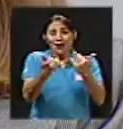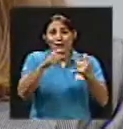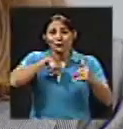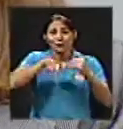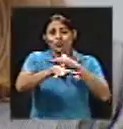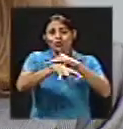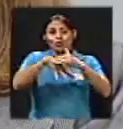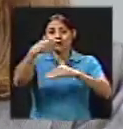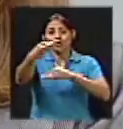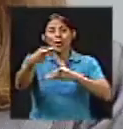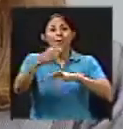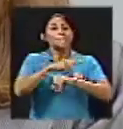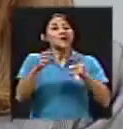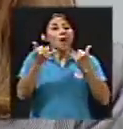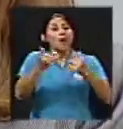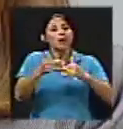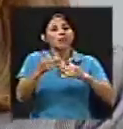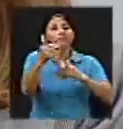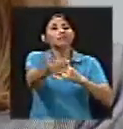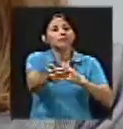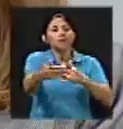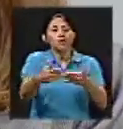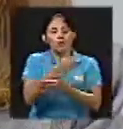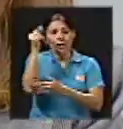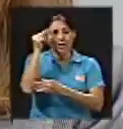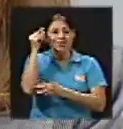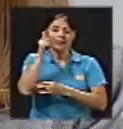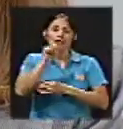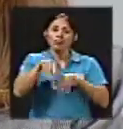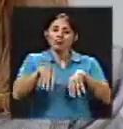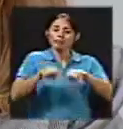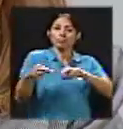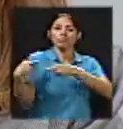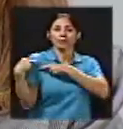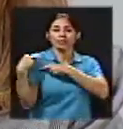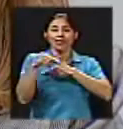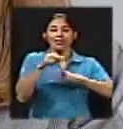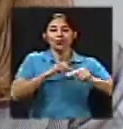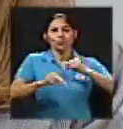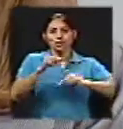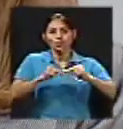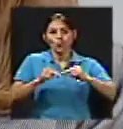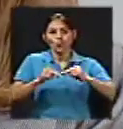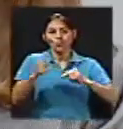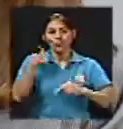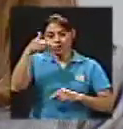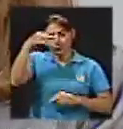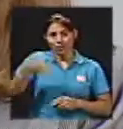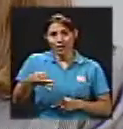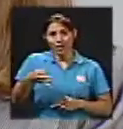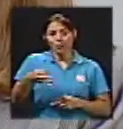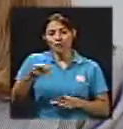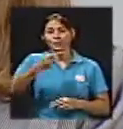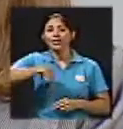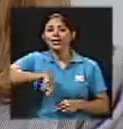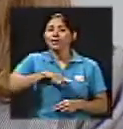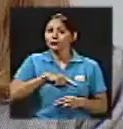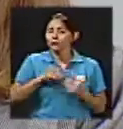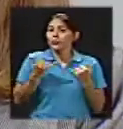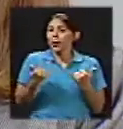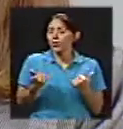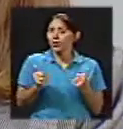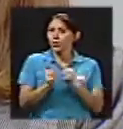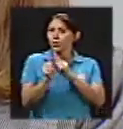adelante corresponderá a la nueva administración, como digo, llevar adelante esa negociación. Yo creo que estamos sobre una